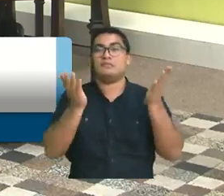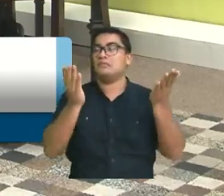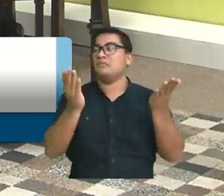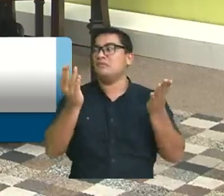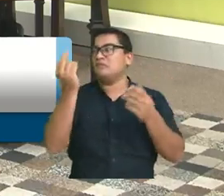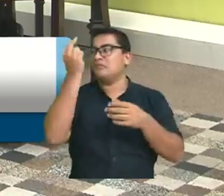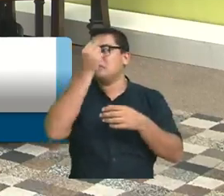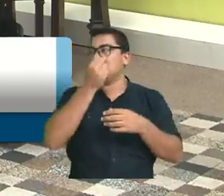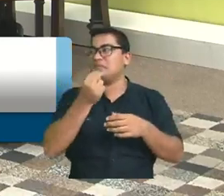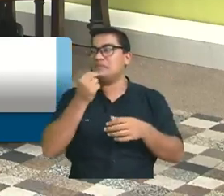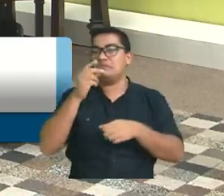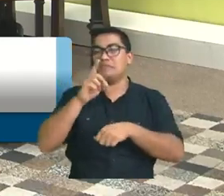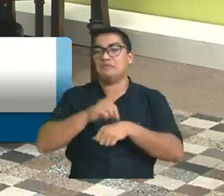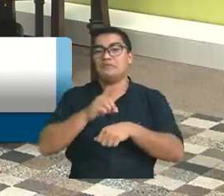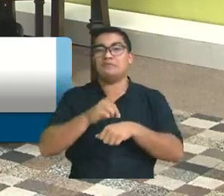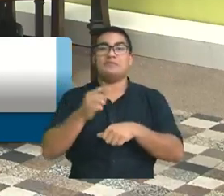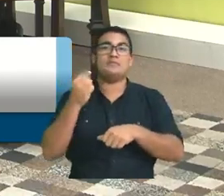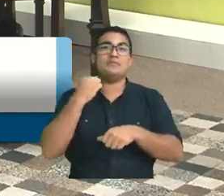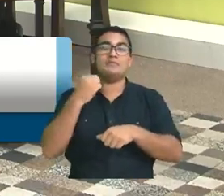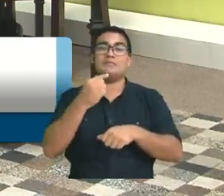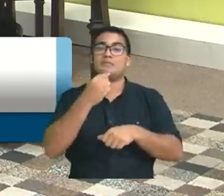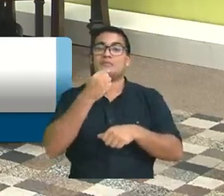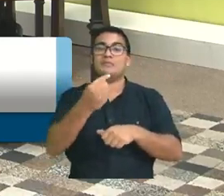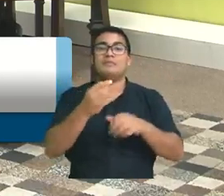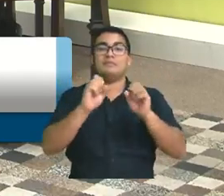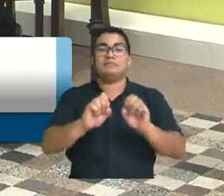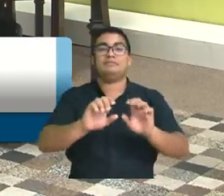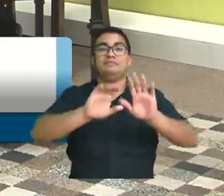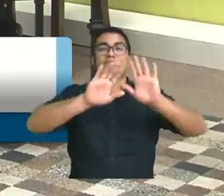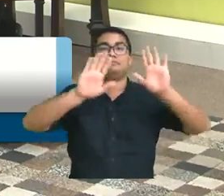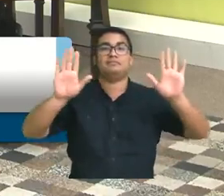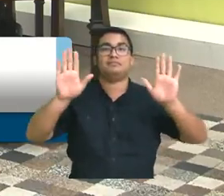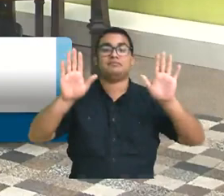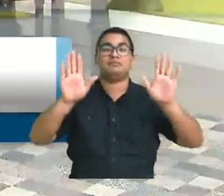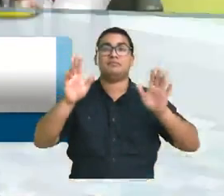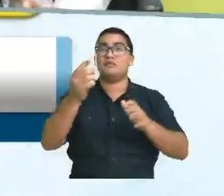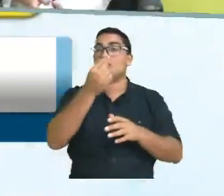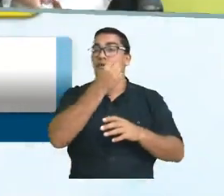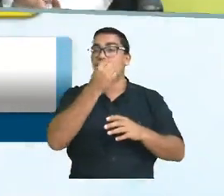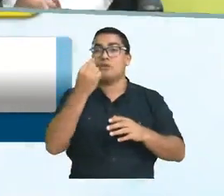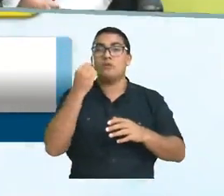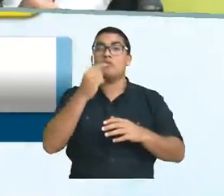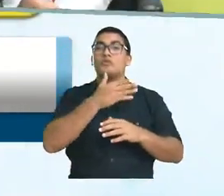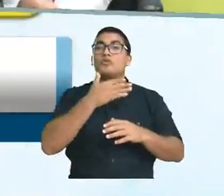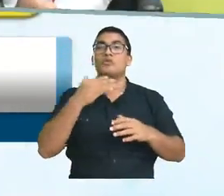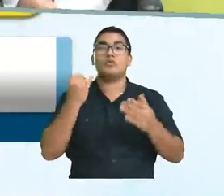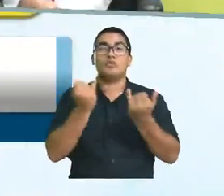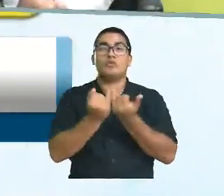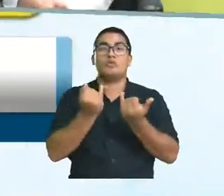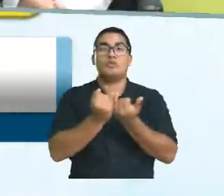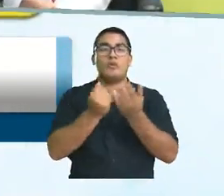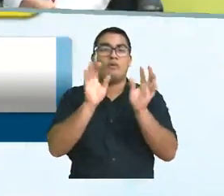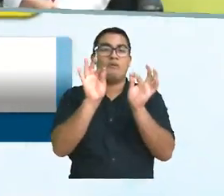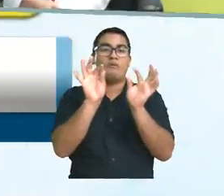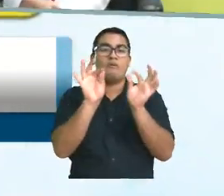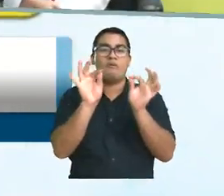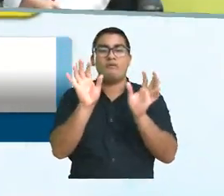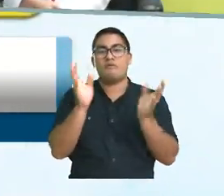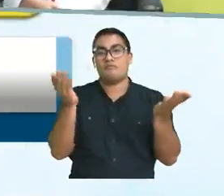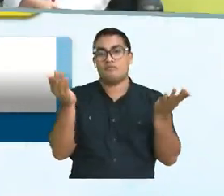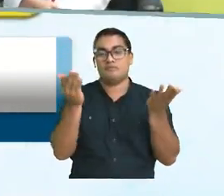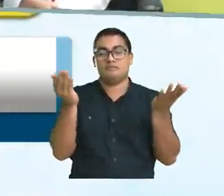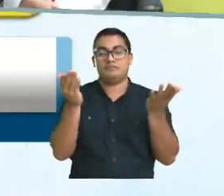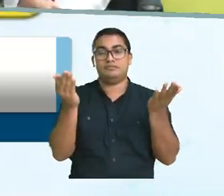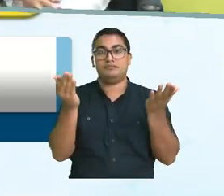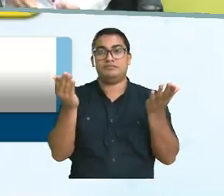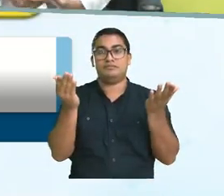ellos siempre aquejan de que en la mañana amanece su ojito sucio, pero quizás es la misma acumulación como de moco en